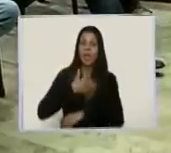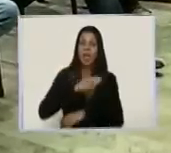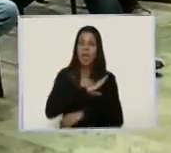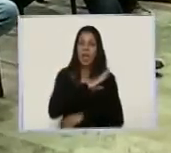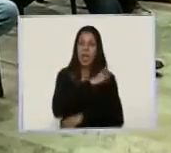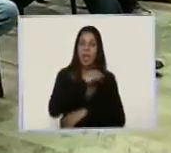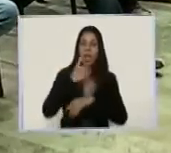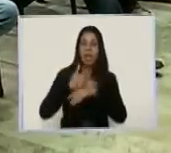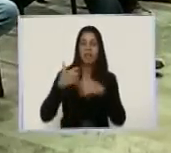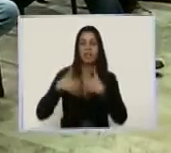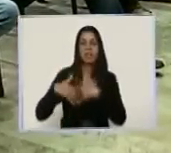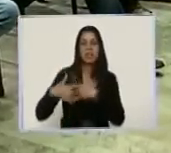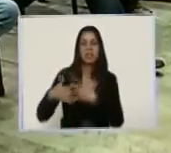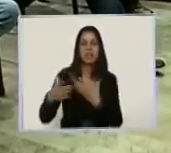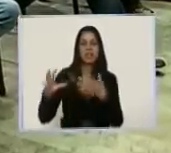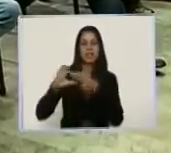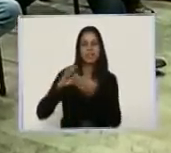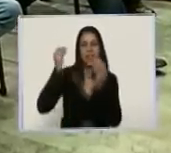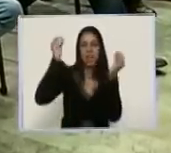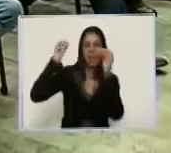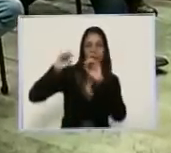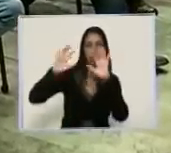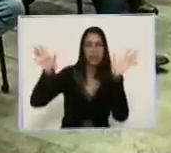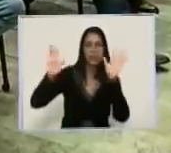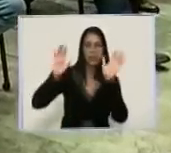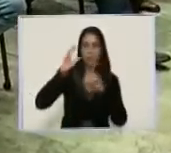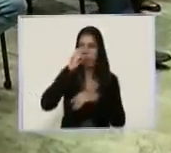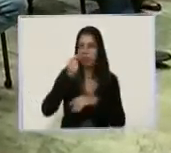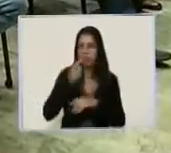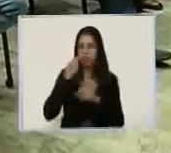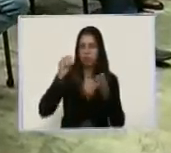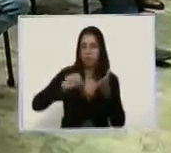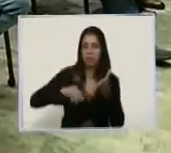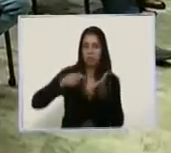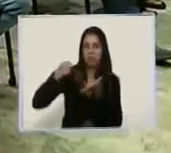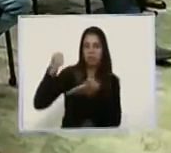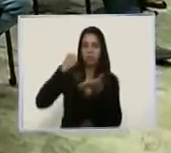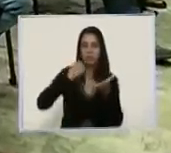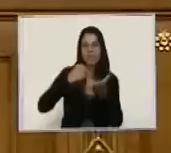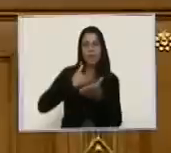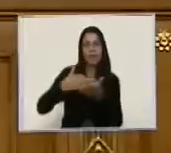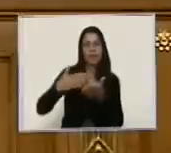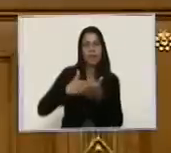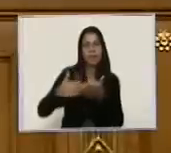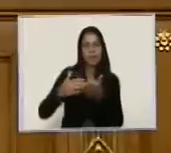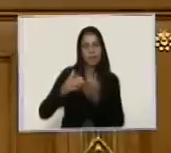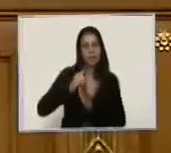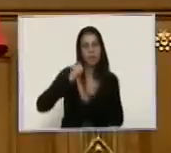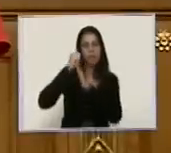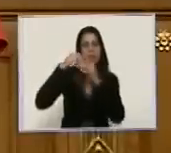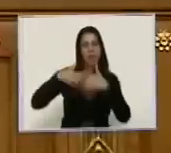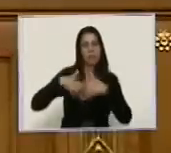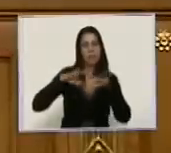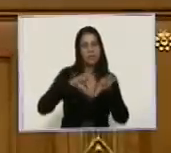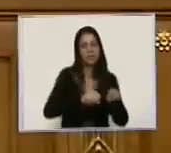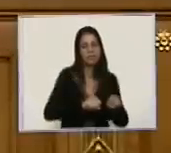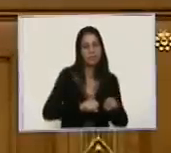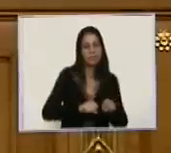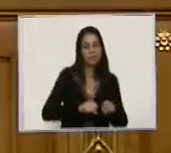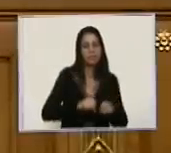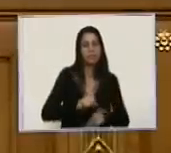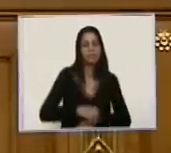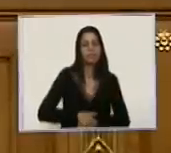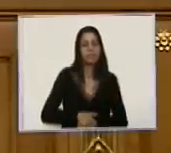que negociaron con Carlos Andrés Pérez una indemnización de miles de millones de dólares y dirigir a PDVSA. Los partidos